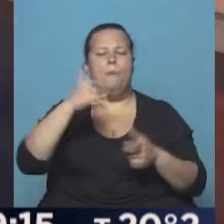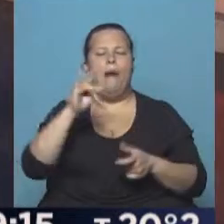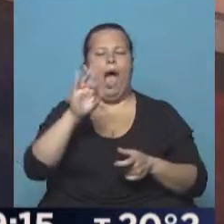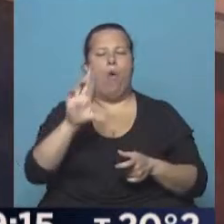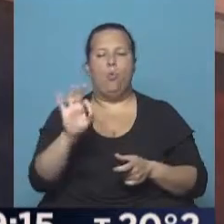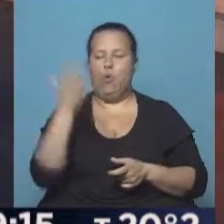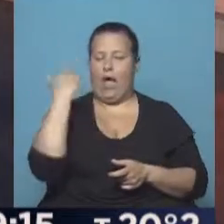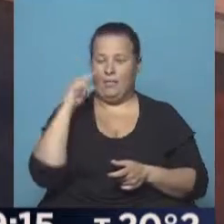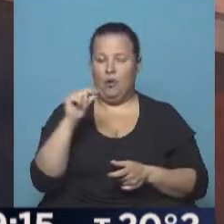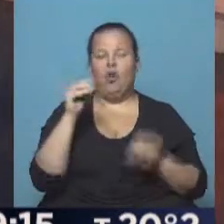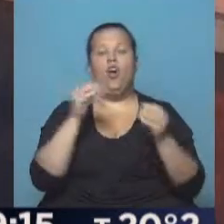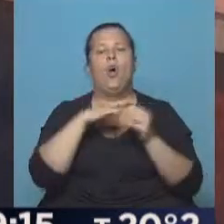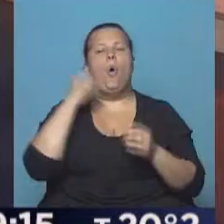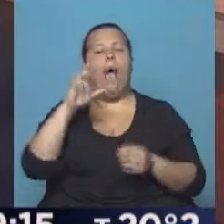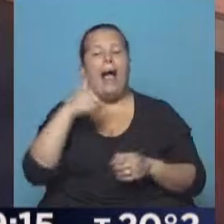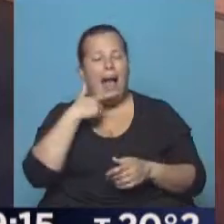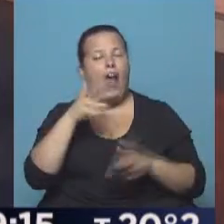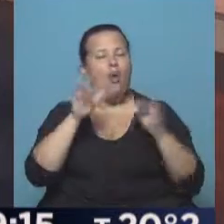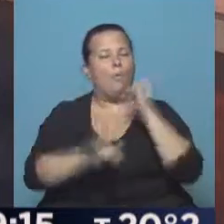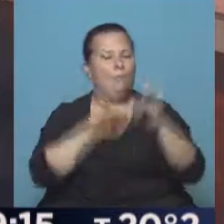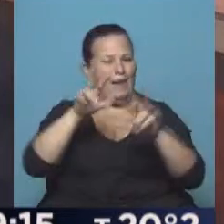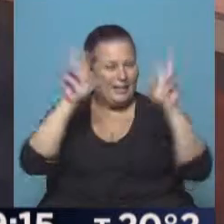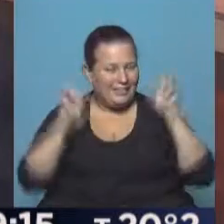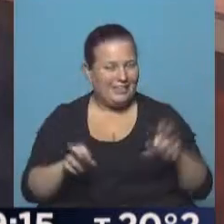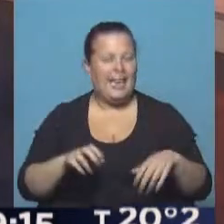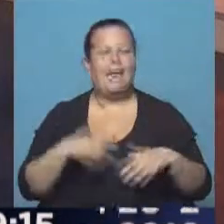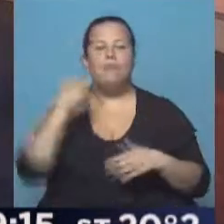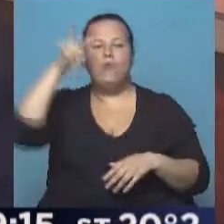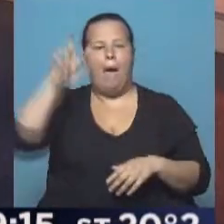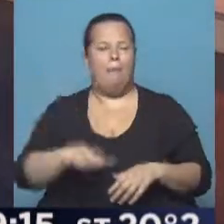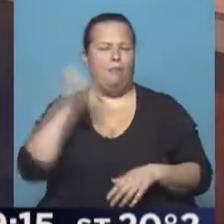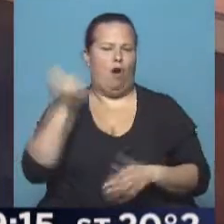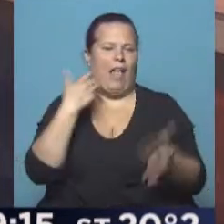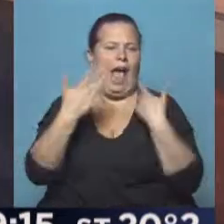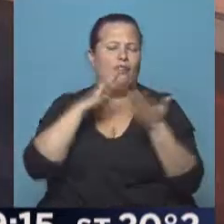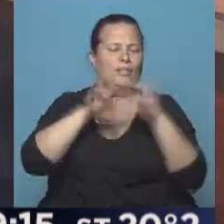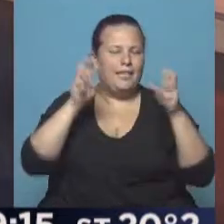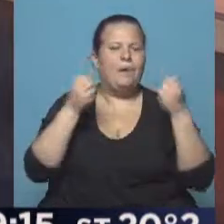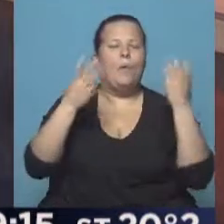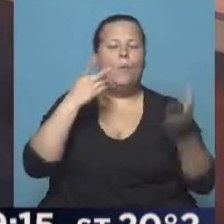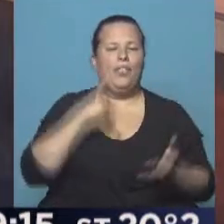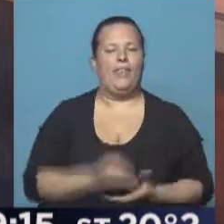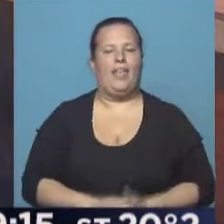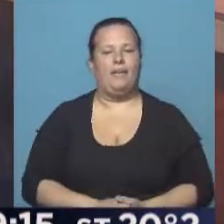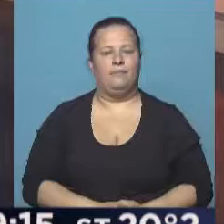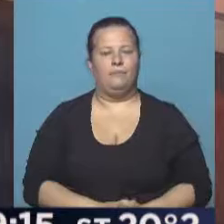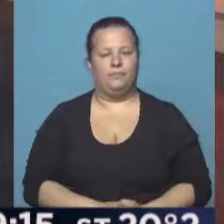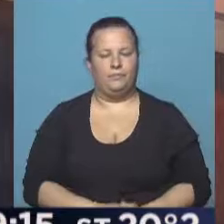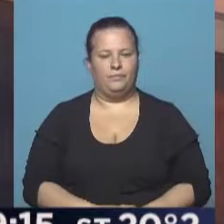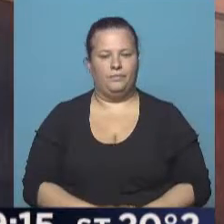últimas horas juan carlos more beauty está con este tema con toda una personalidad para hablar del tema juan buen día